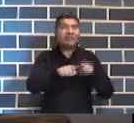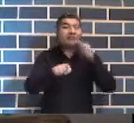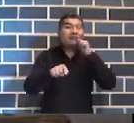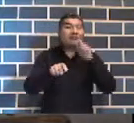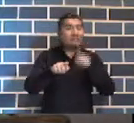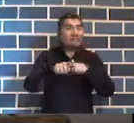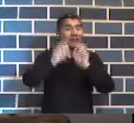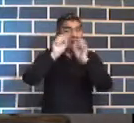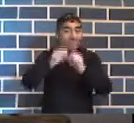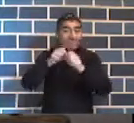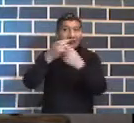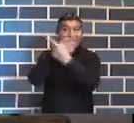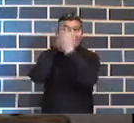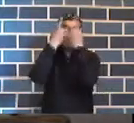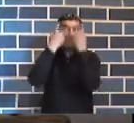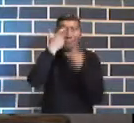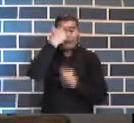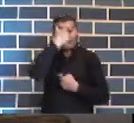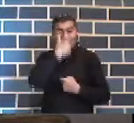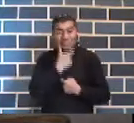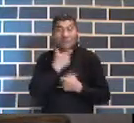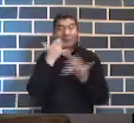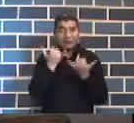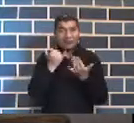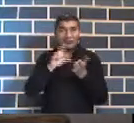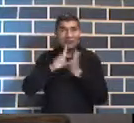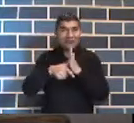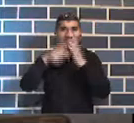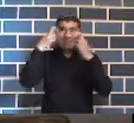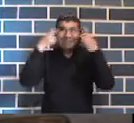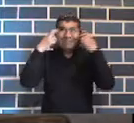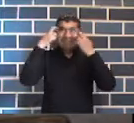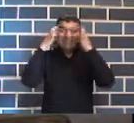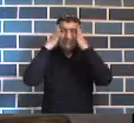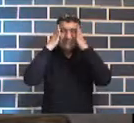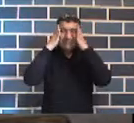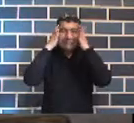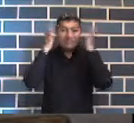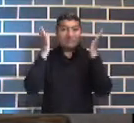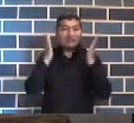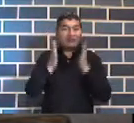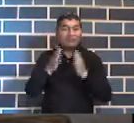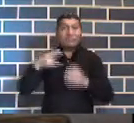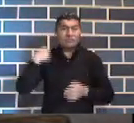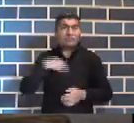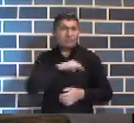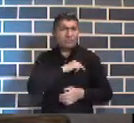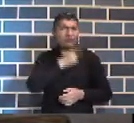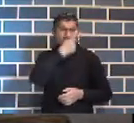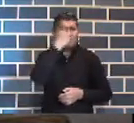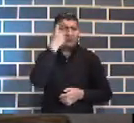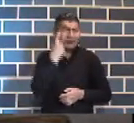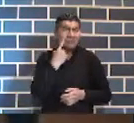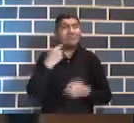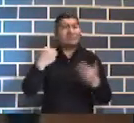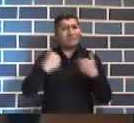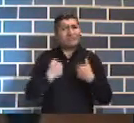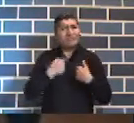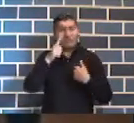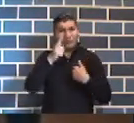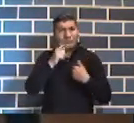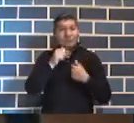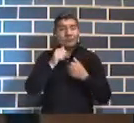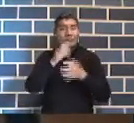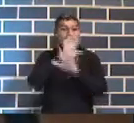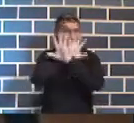podemos preguntarnos en este momento después de estas reflexiones nosotros tenemos un hábito de